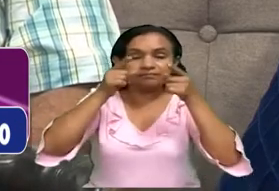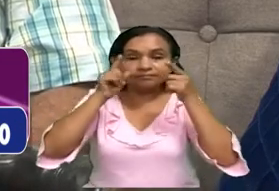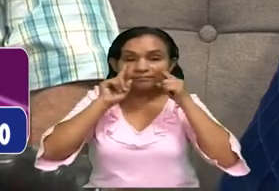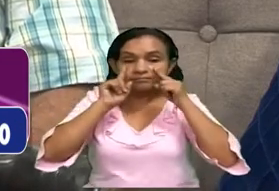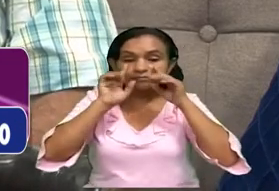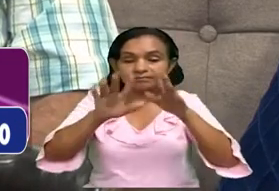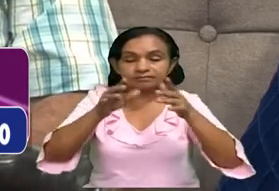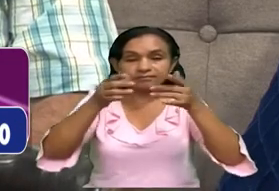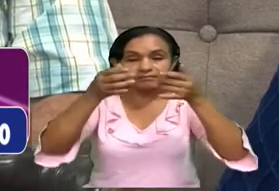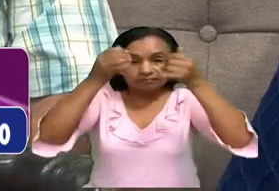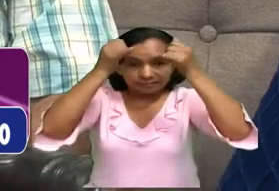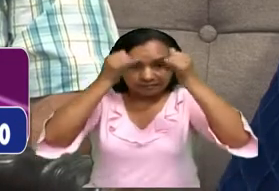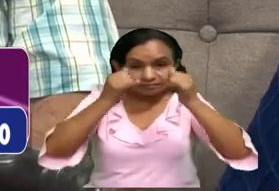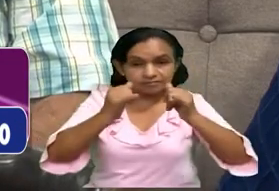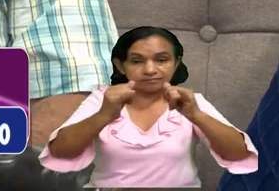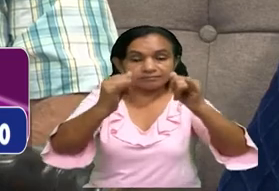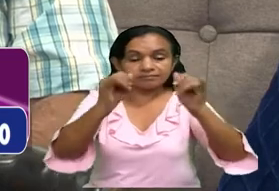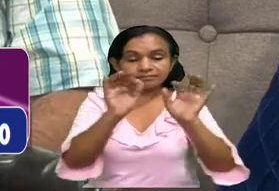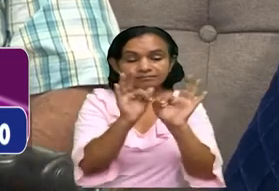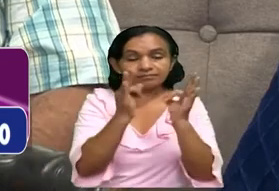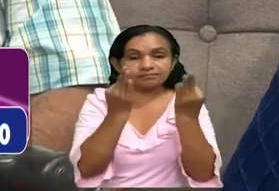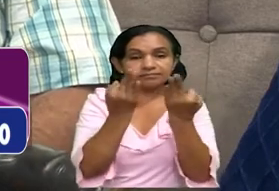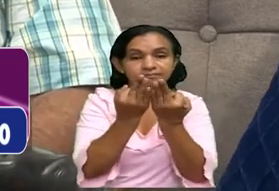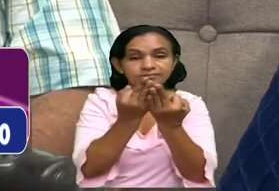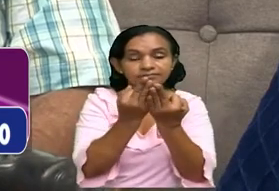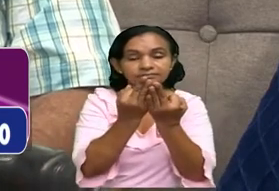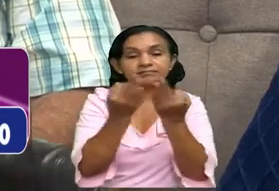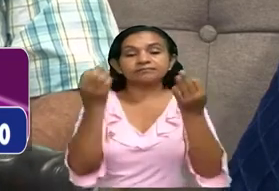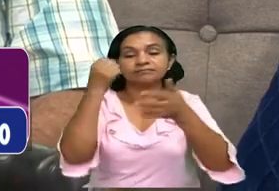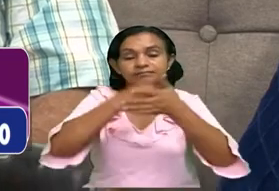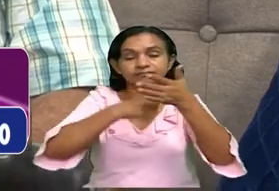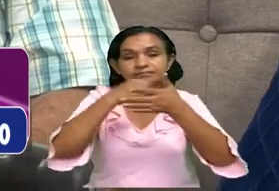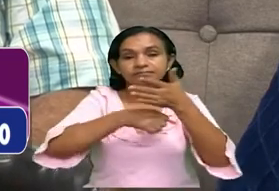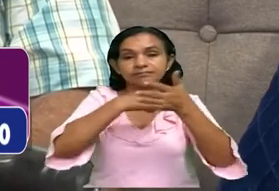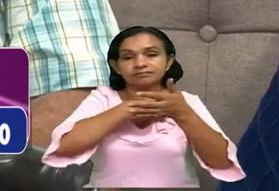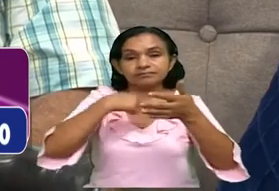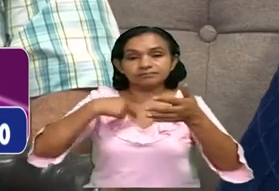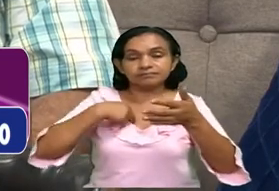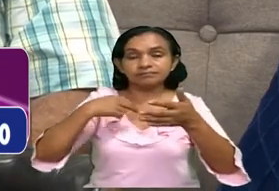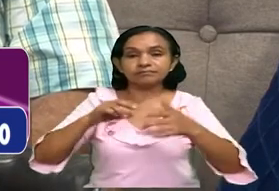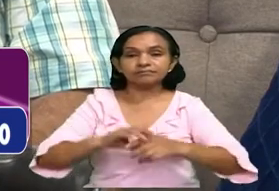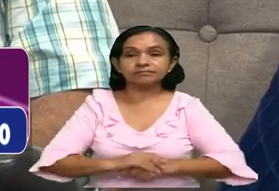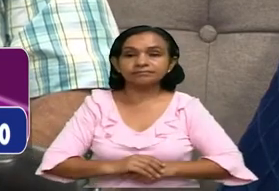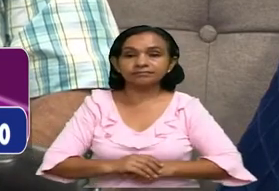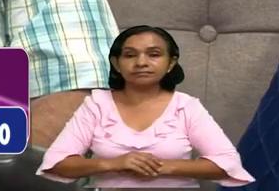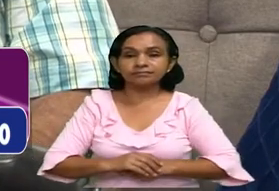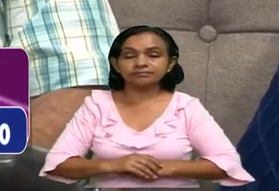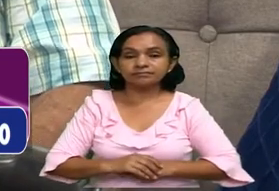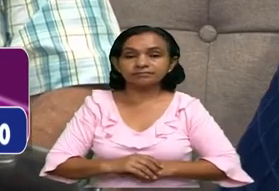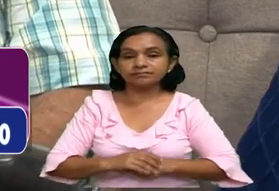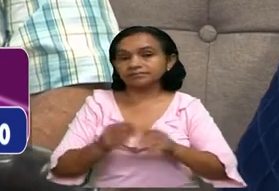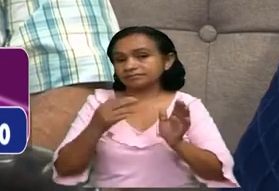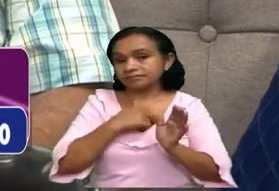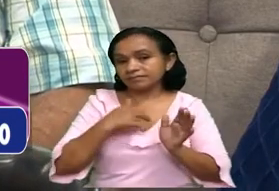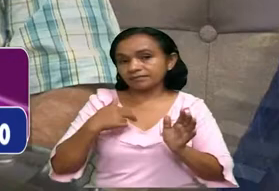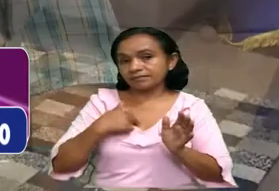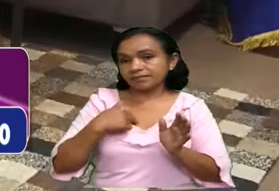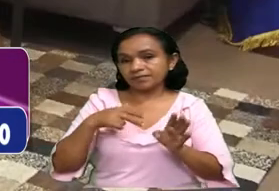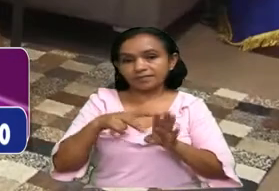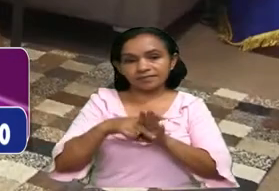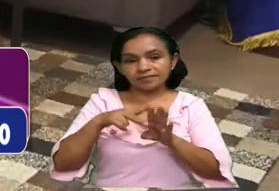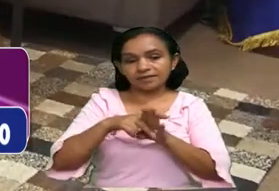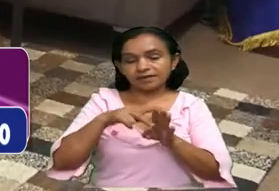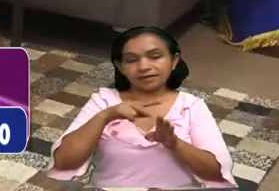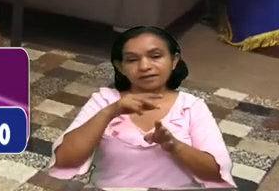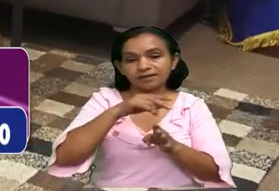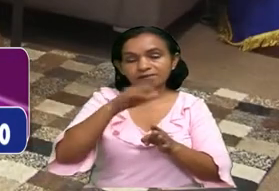ganadera es parte, digamos, del esfuerzo que se hace en cada finca nicaragüense. Sí, porque en las fincas nadie se va de vacaciones, las vacaciones